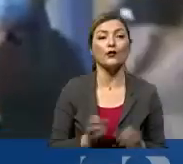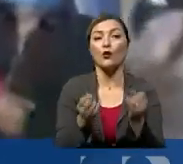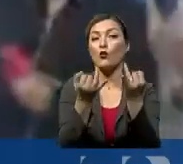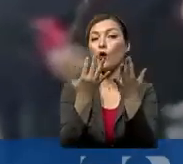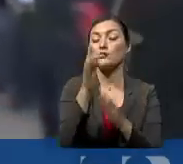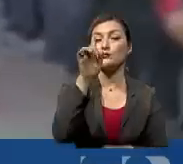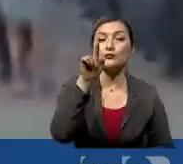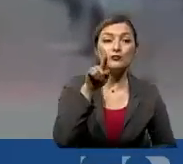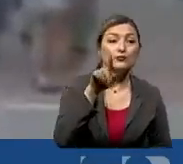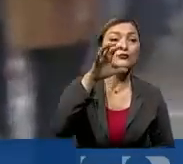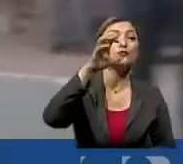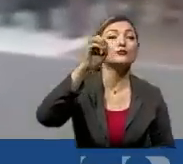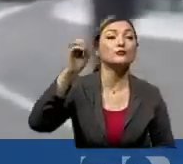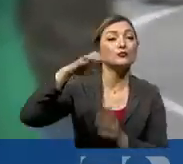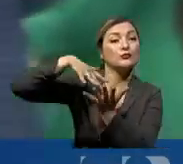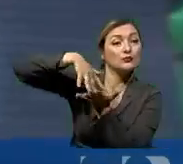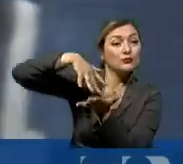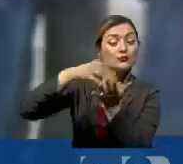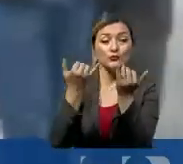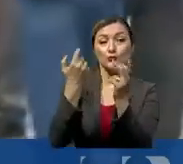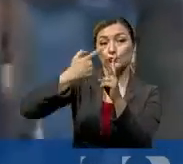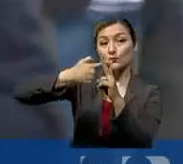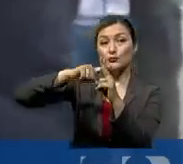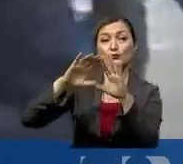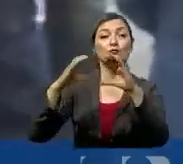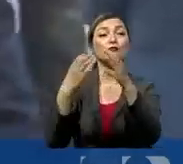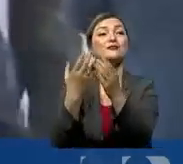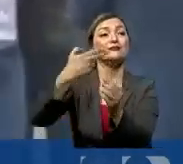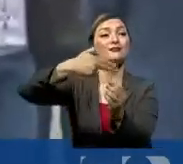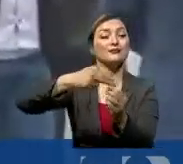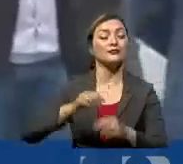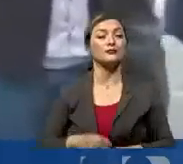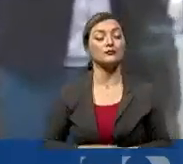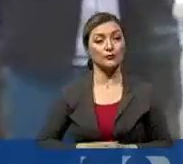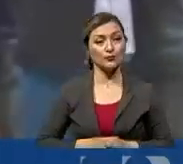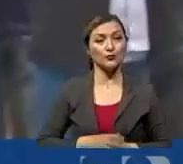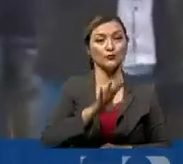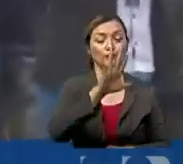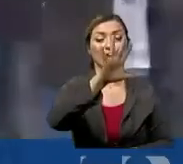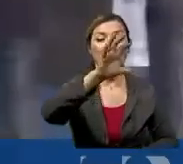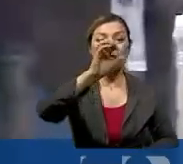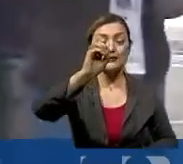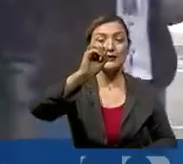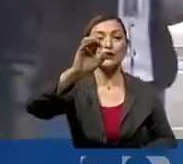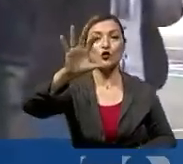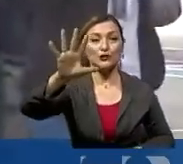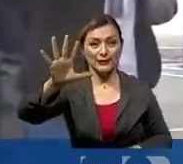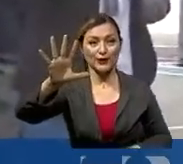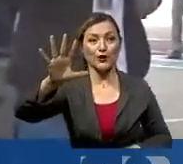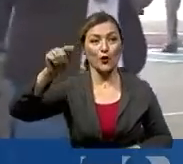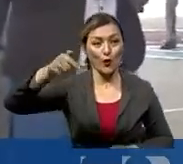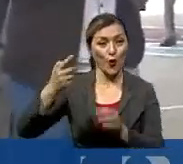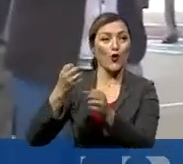de 1.500 los estudiantes que hoy inician clase acá. De esos están 505 que hoy lo hacen,